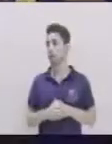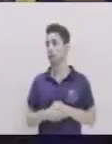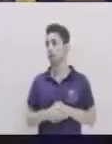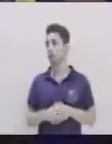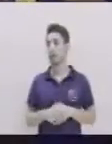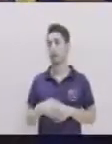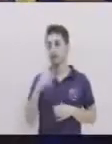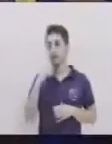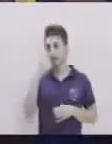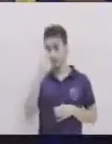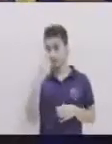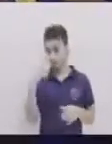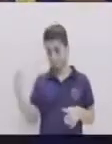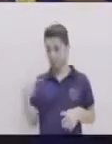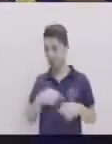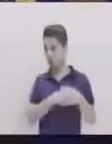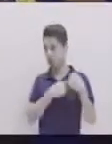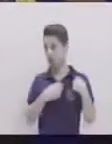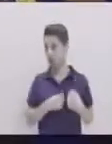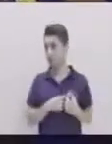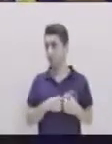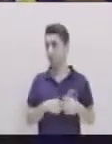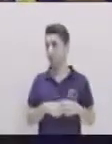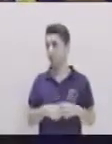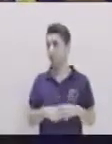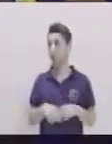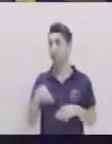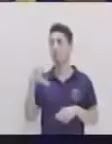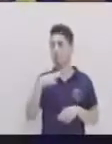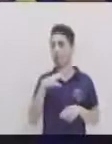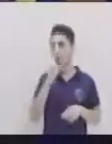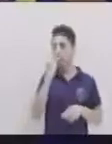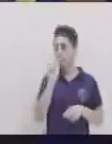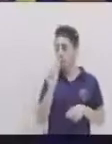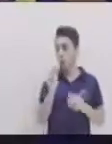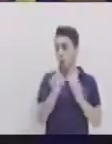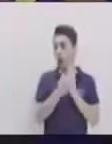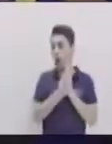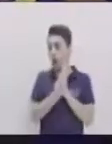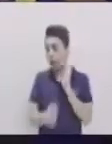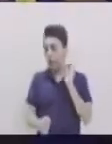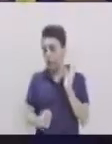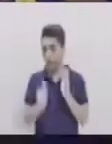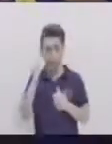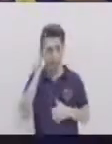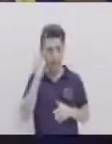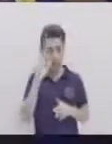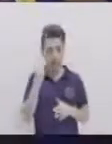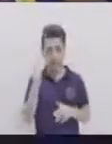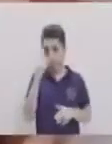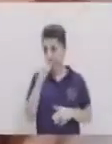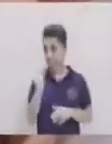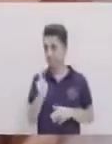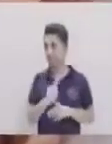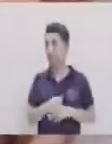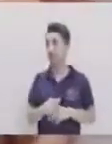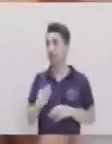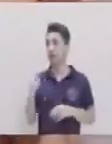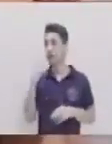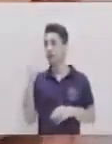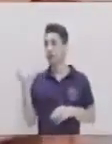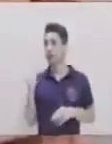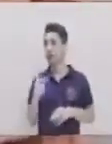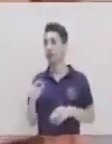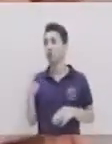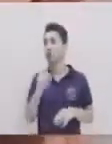aquí, regresando al corazón, tiene un poco de grasa. Esta grasa pues se debe a que